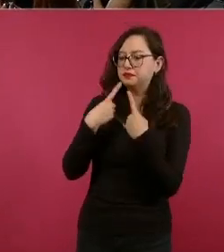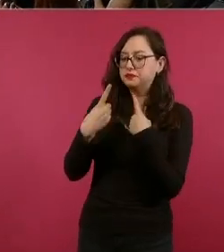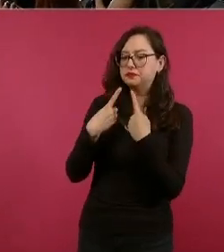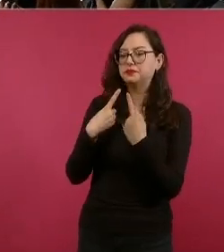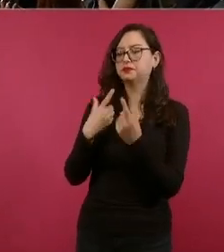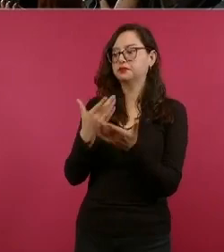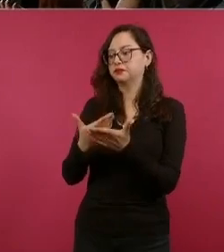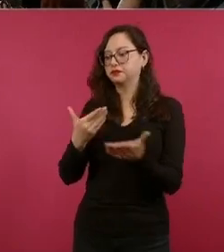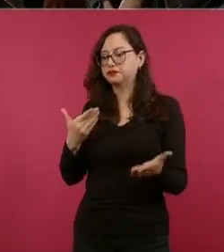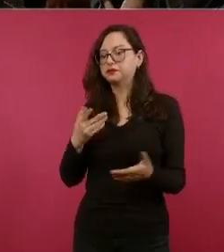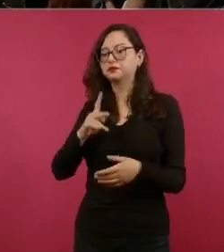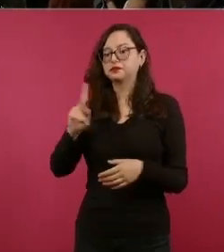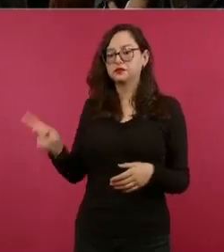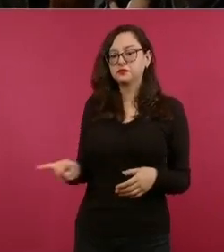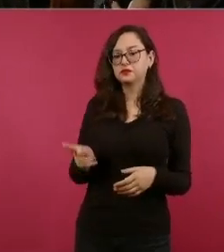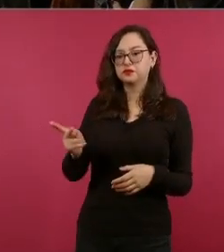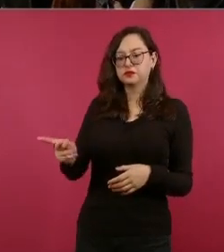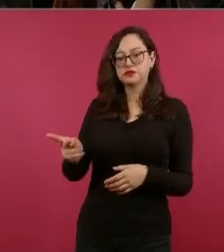consulta.